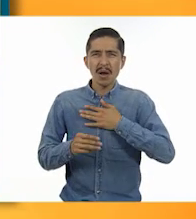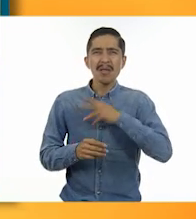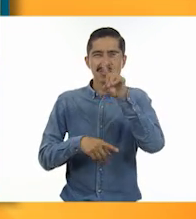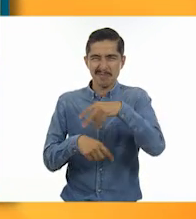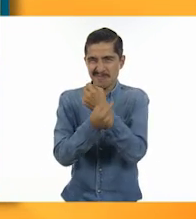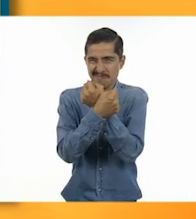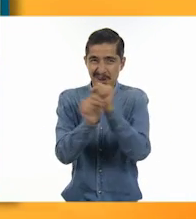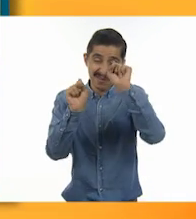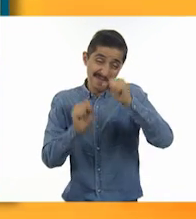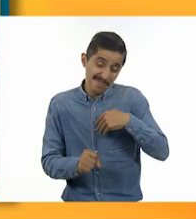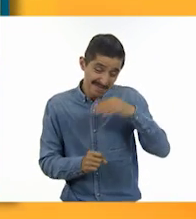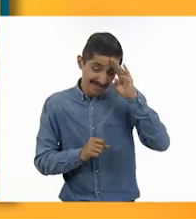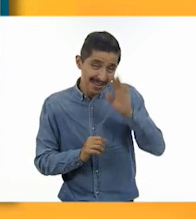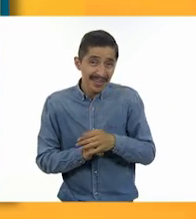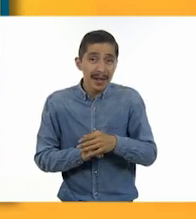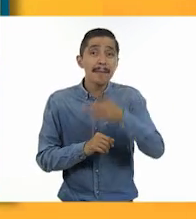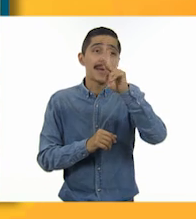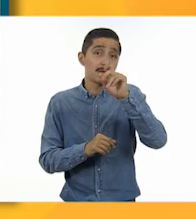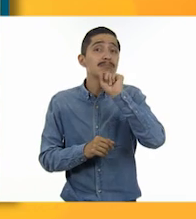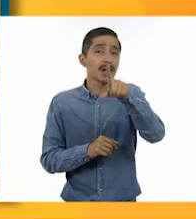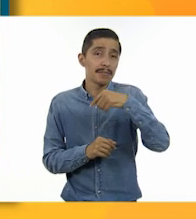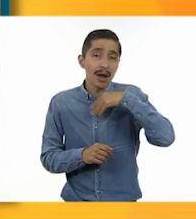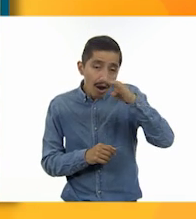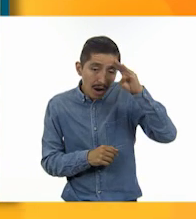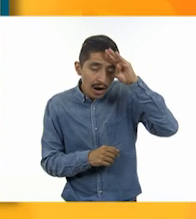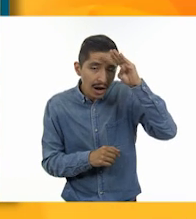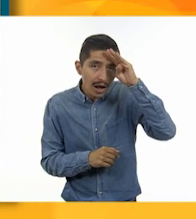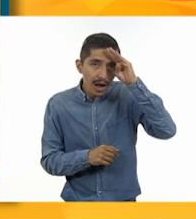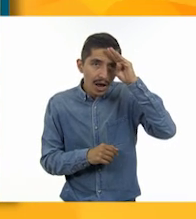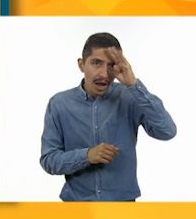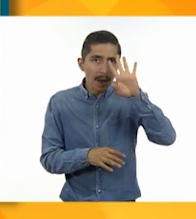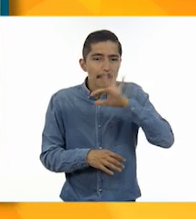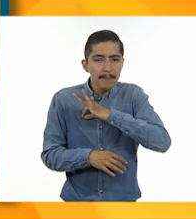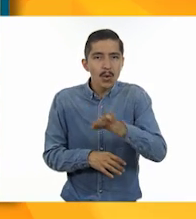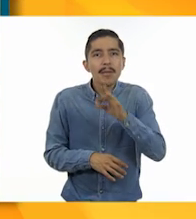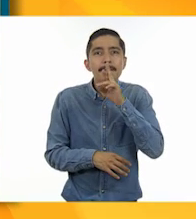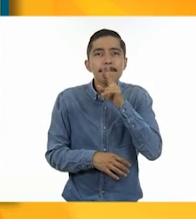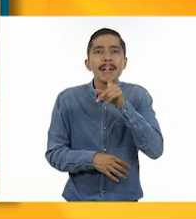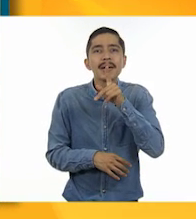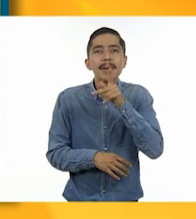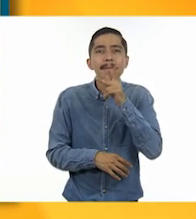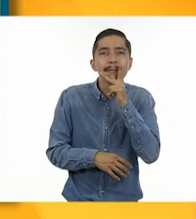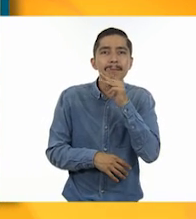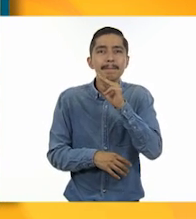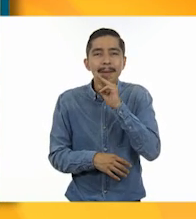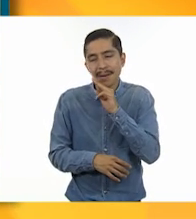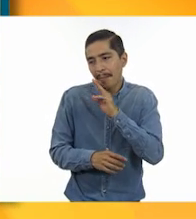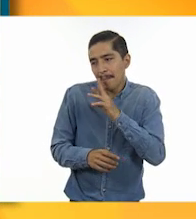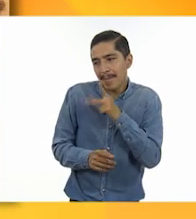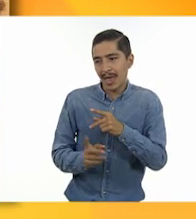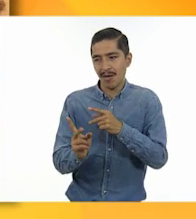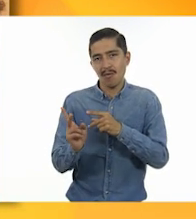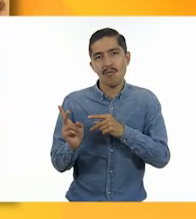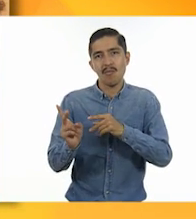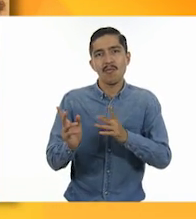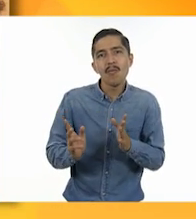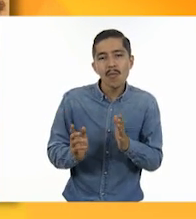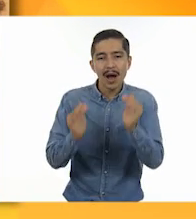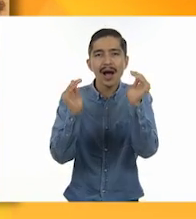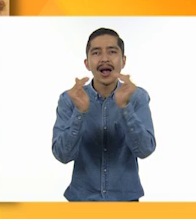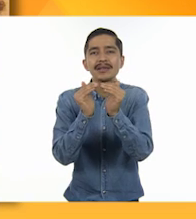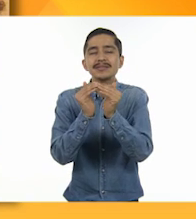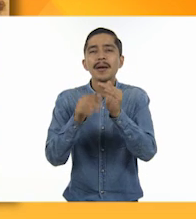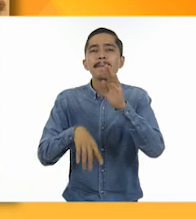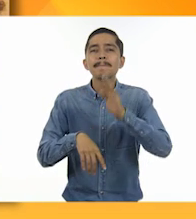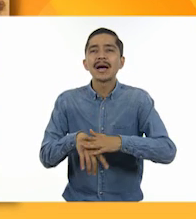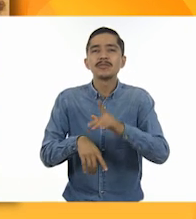aburridísimo, pero también pensé que podría ser un poquito mejor para mamá y papá. La casa sería